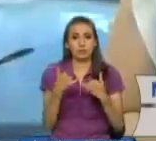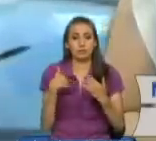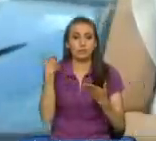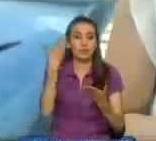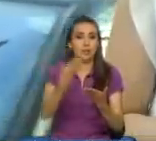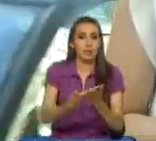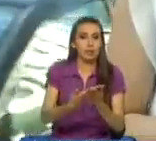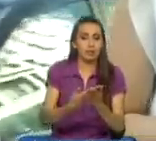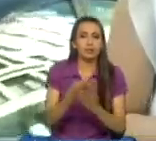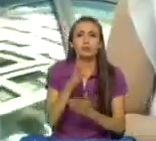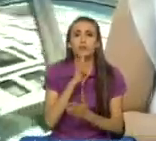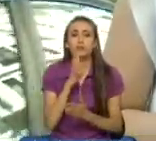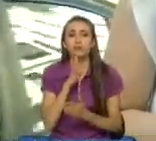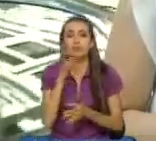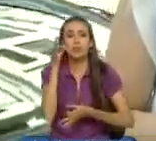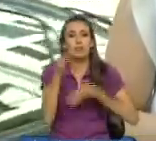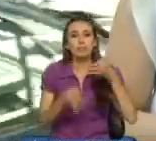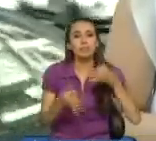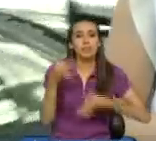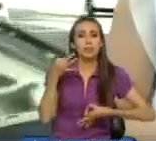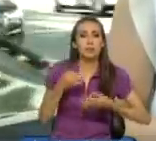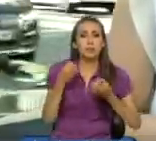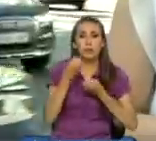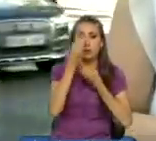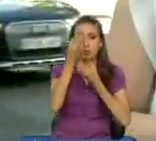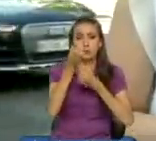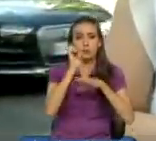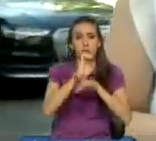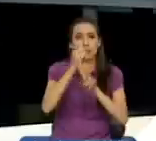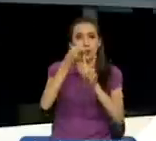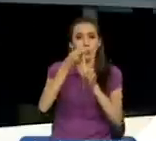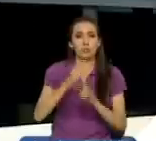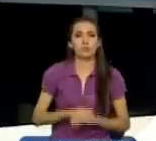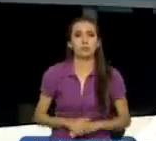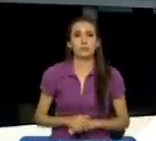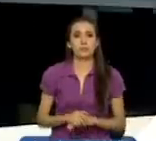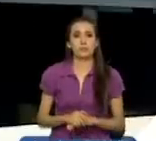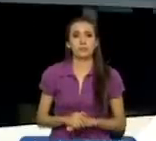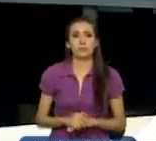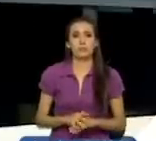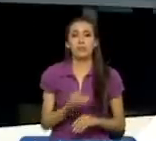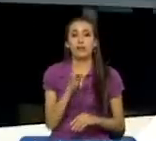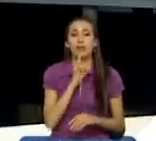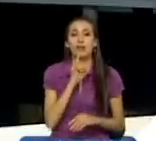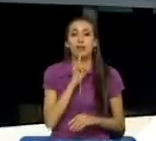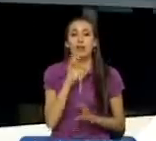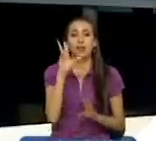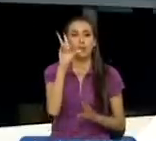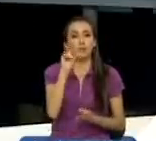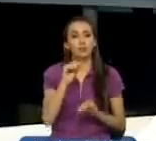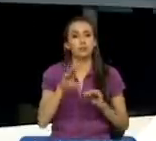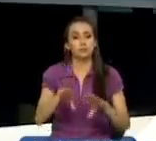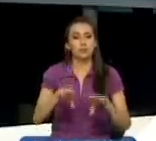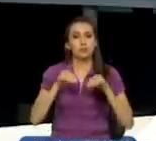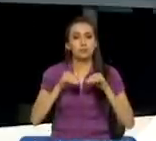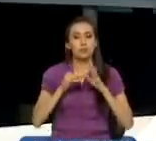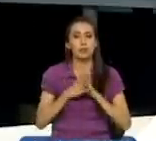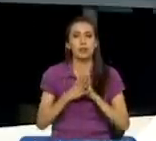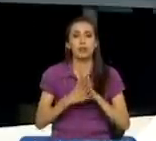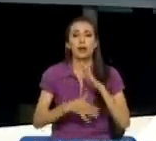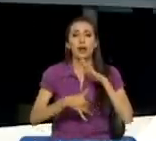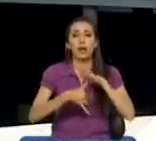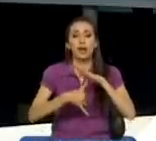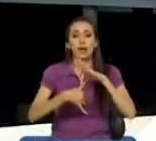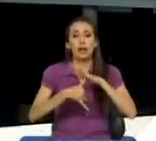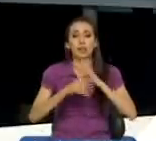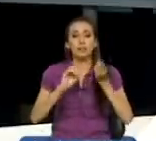que declarar ante un tribunal una información para Ecuador TV Estados Unidos no admitirá las personas transgénero en las filas de